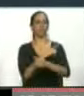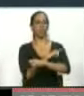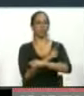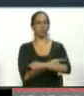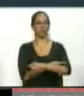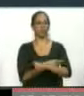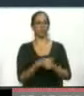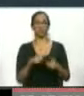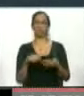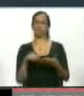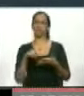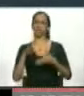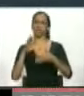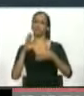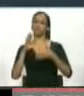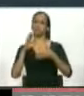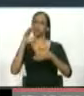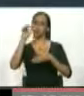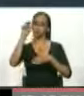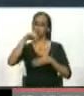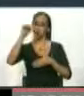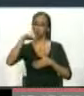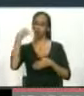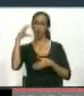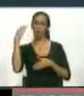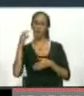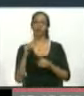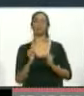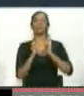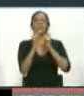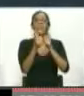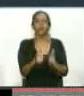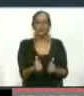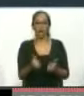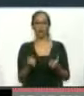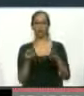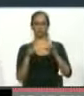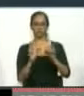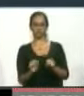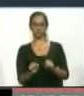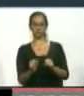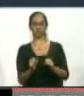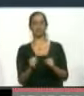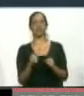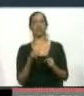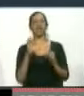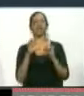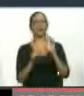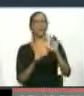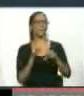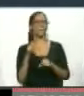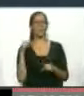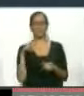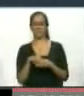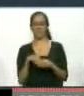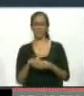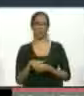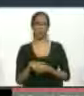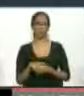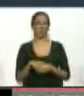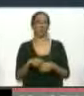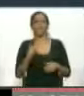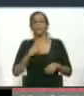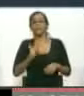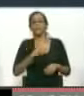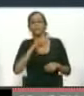del norte colombiano se inventaron gran parte de su apabullante dominio en la compra masiva de votos el uso de carnés de